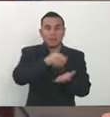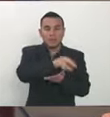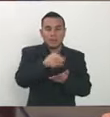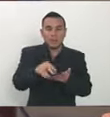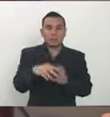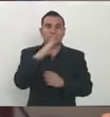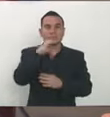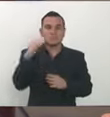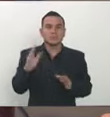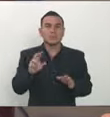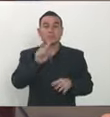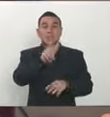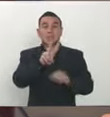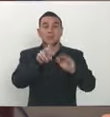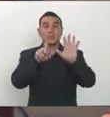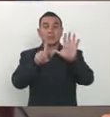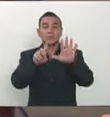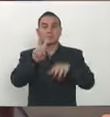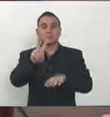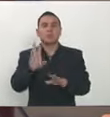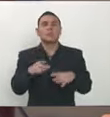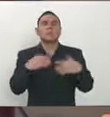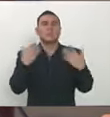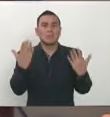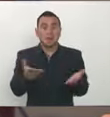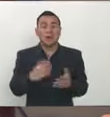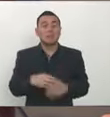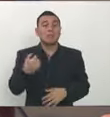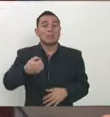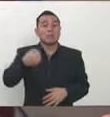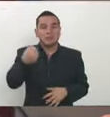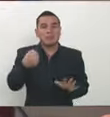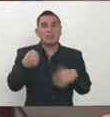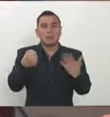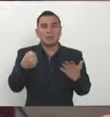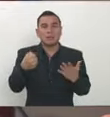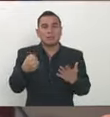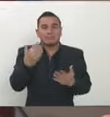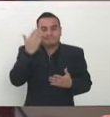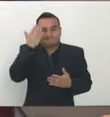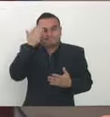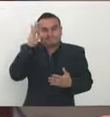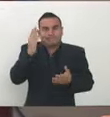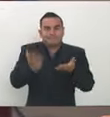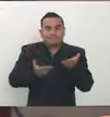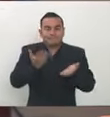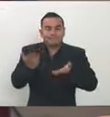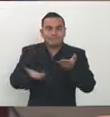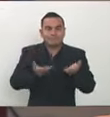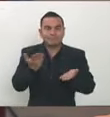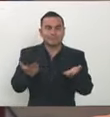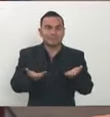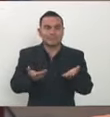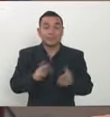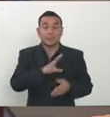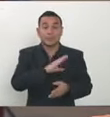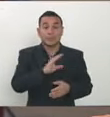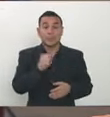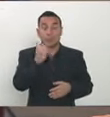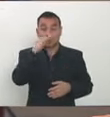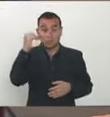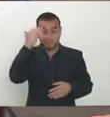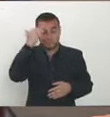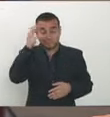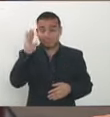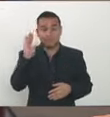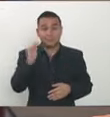crisis. Alguien me dice, pero ¿y por qué? ¿Por qué no esperamos otra vez, verdad? Bueno, porque no sabemos los mercados internacionales cómo estarán en 2 meses o en 3 meses. Y